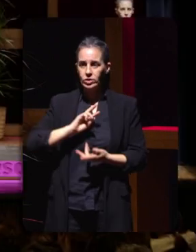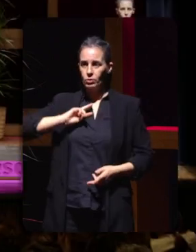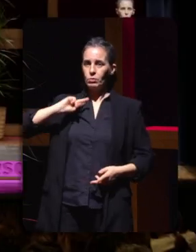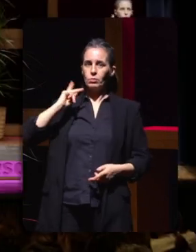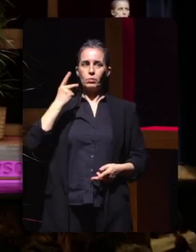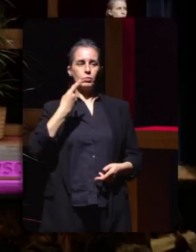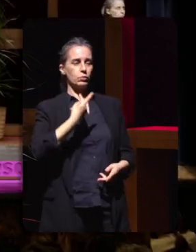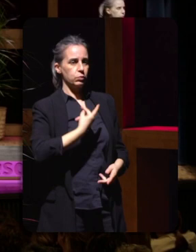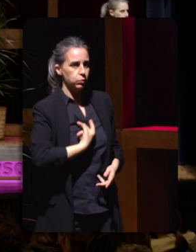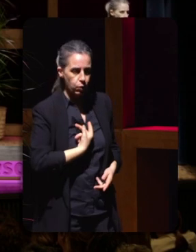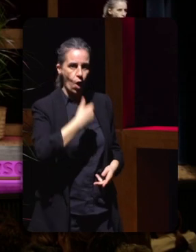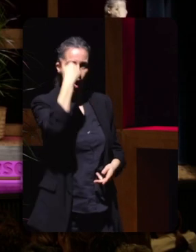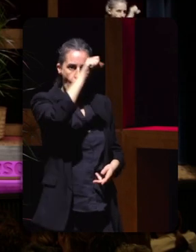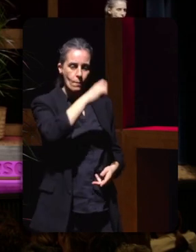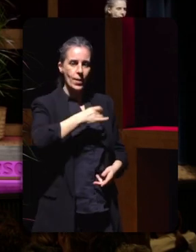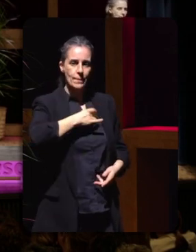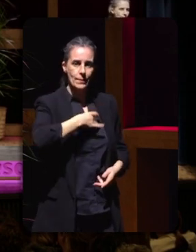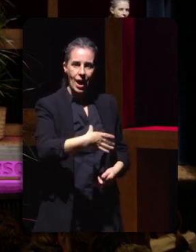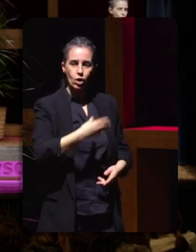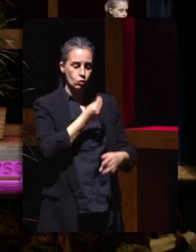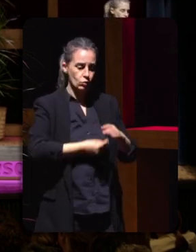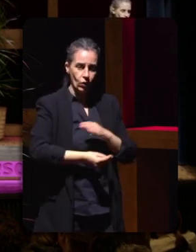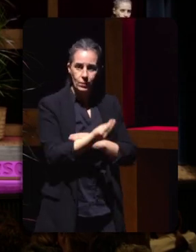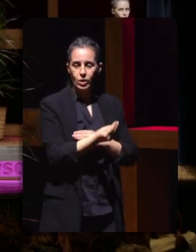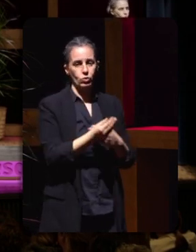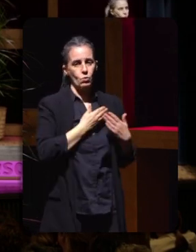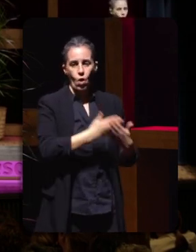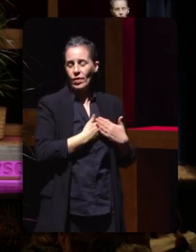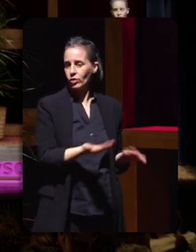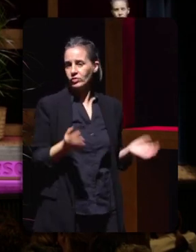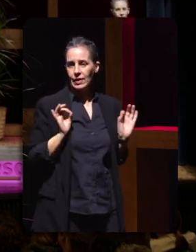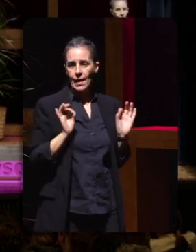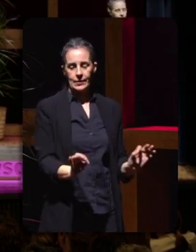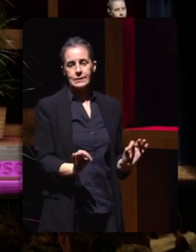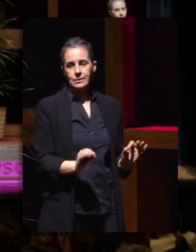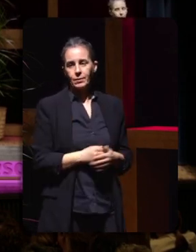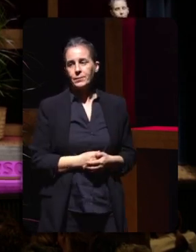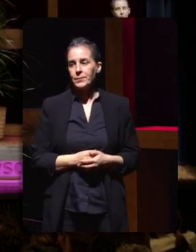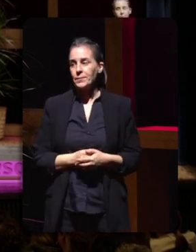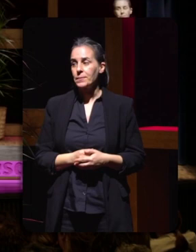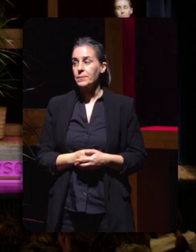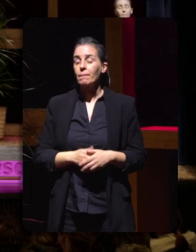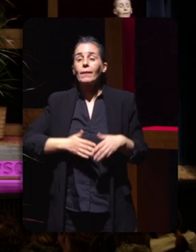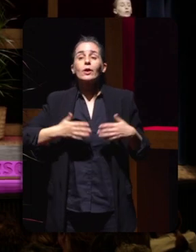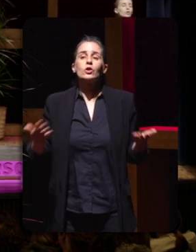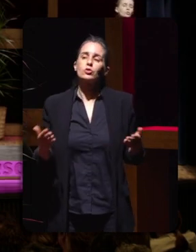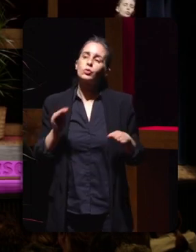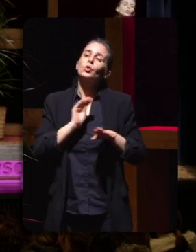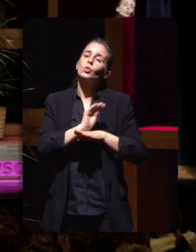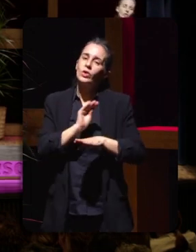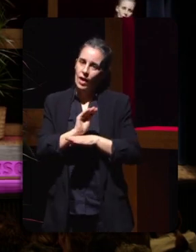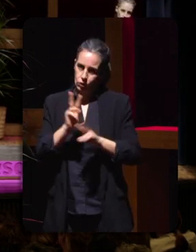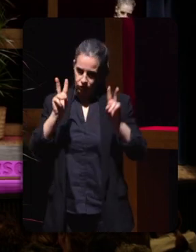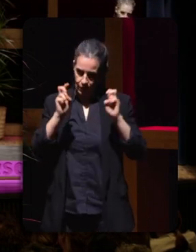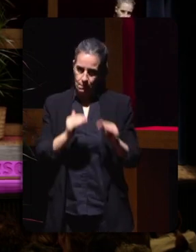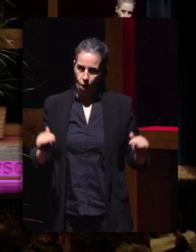indefinido hombres blancos por nacimiento o por vocación entonces bueno Cuidado con la